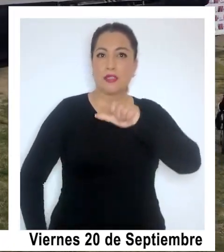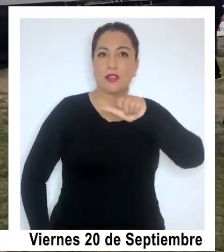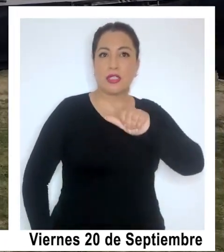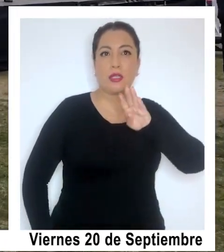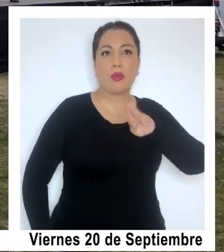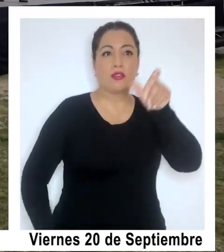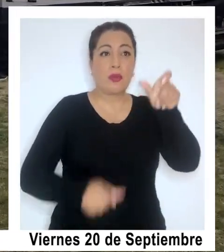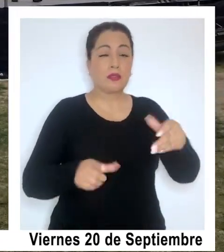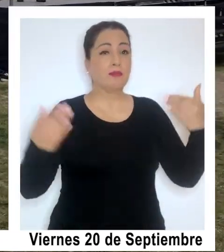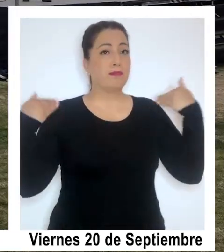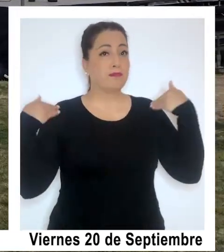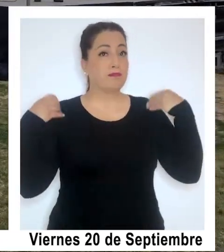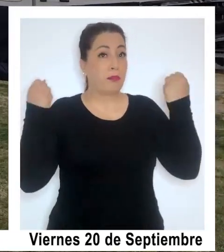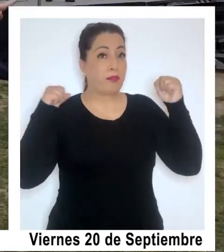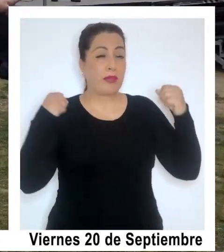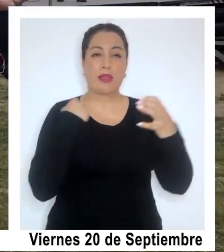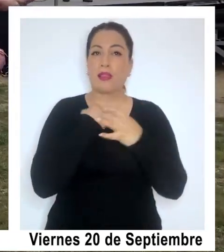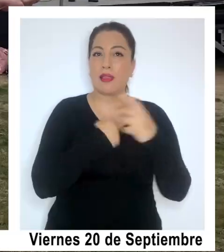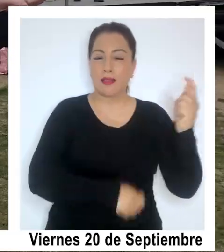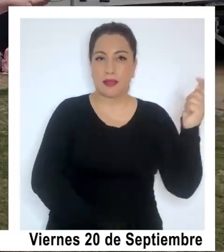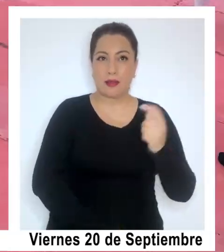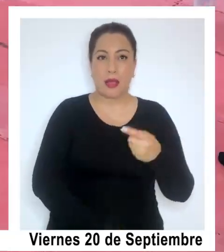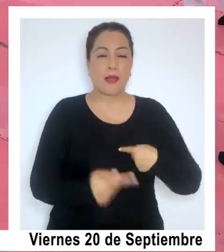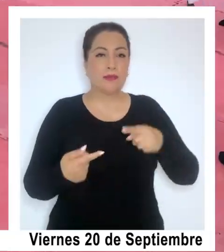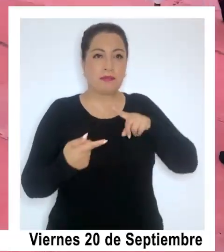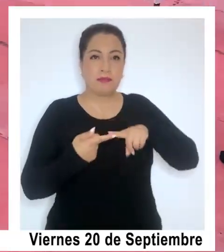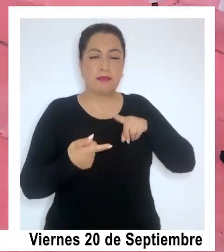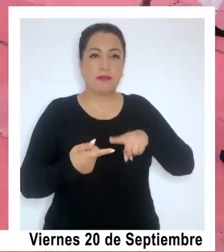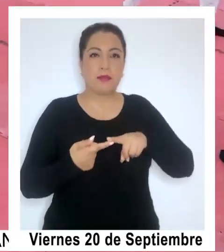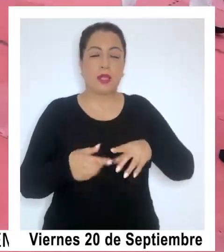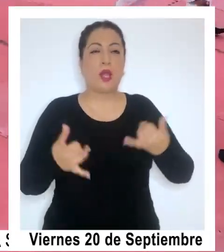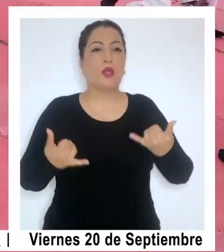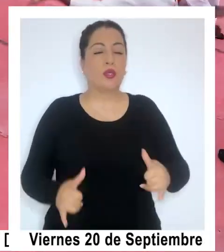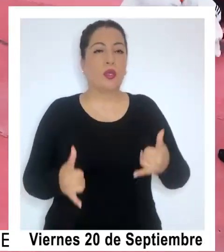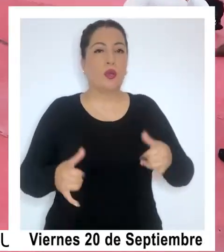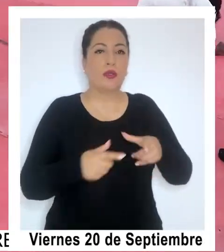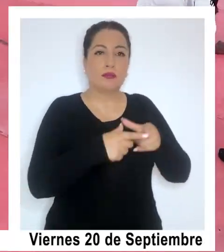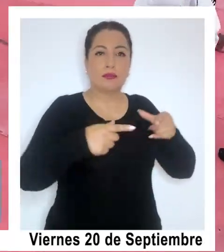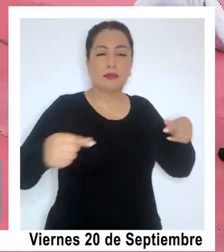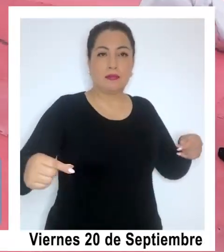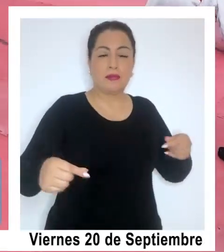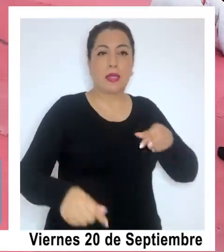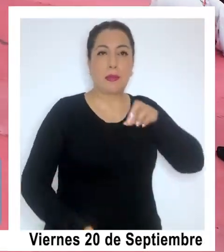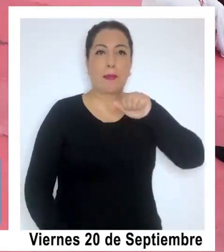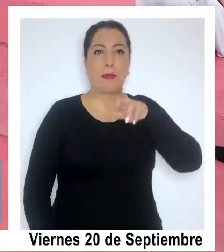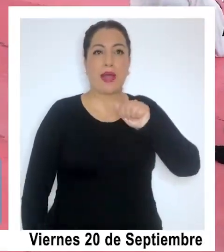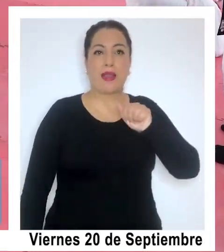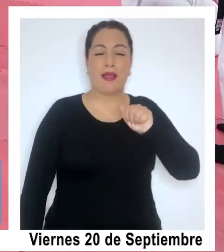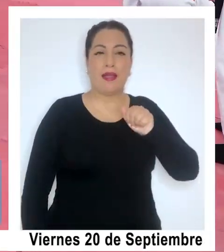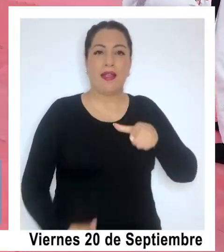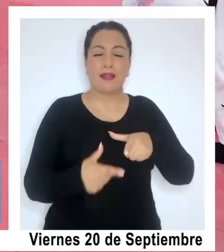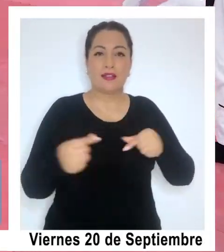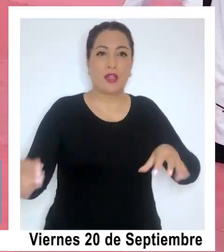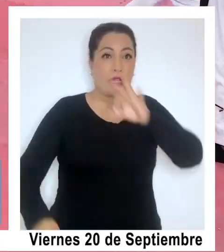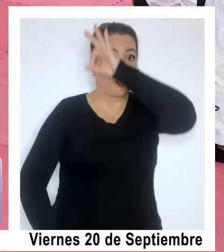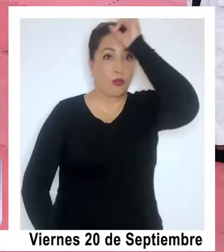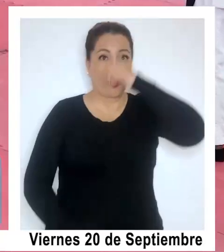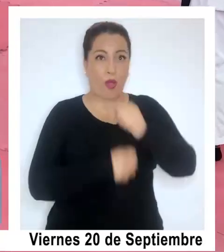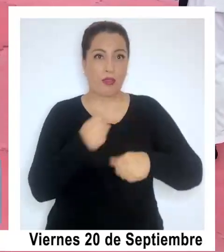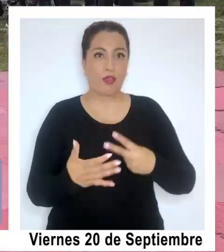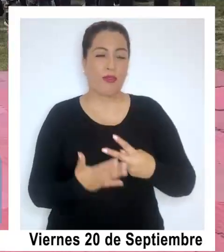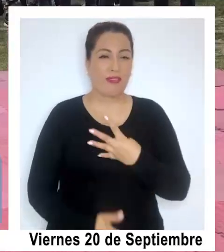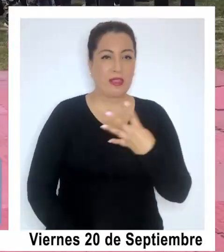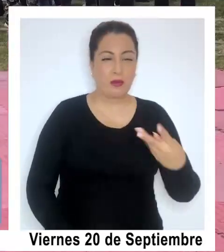164 deportistas de la región de Tarapacá participarán de los Juegos Nacionales y Paranacionales Temuco 2024, que